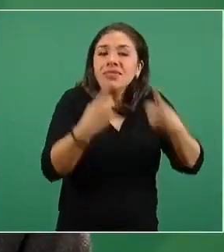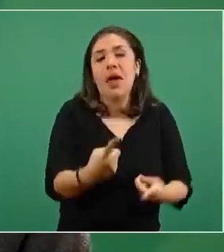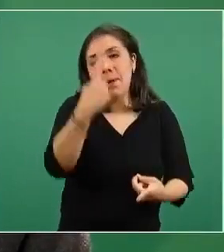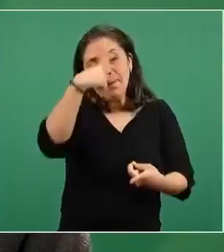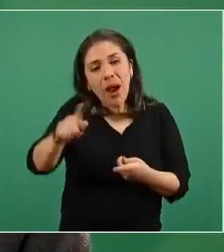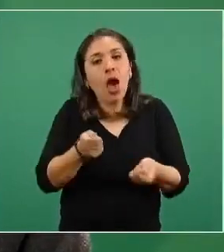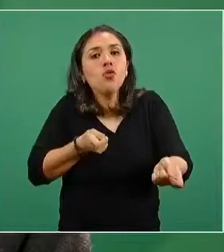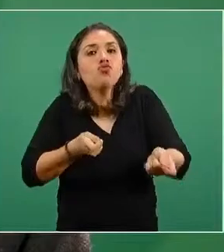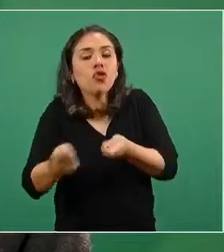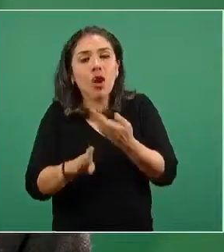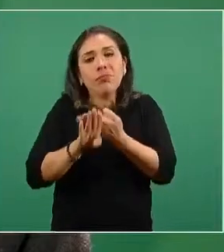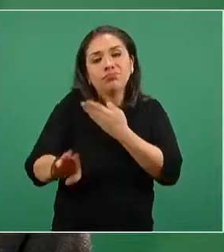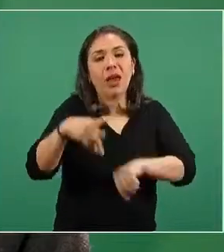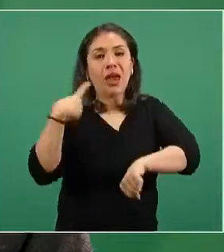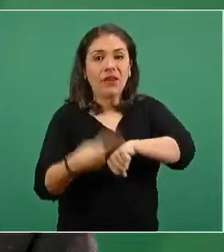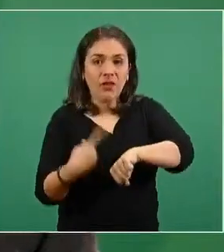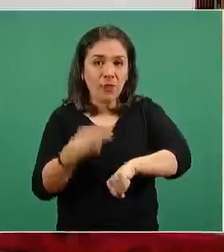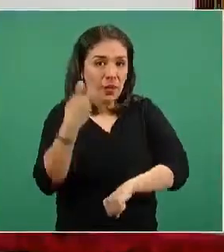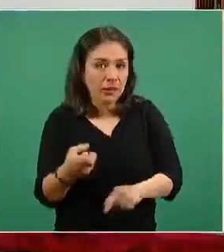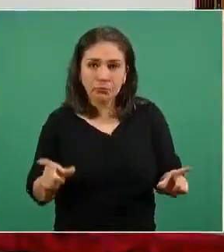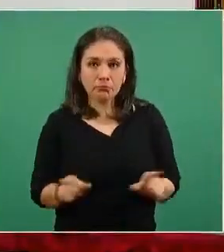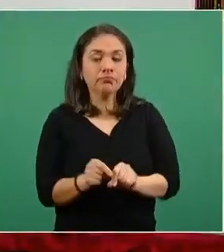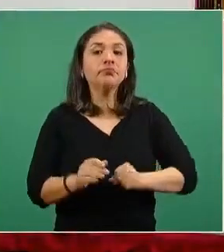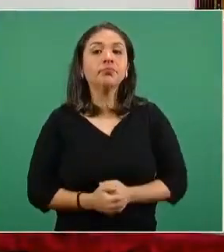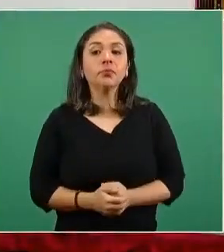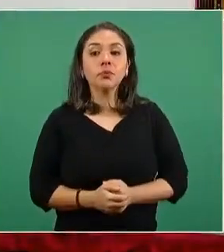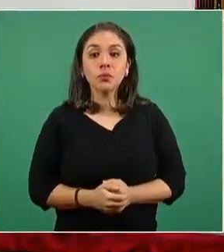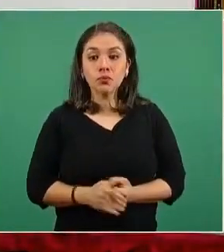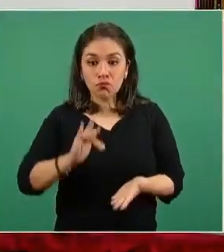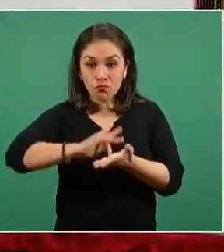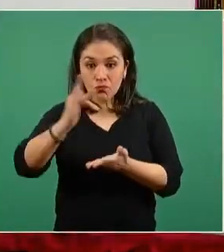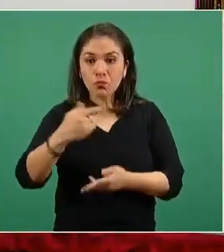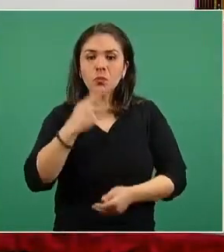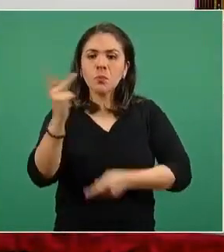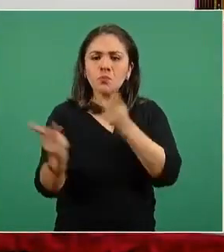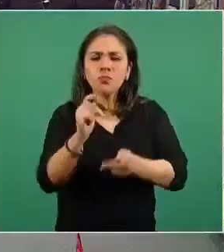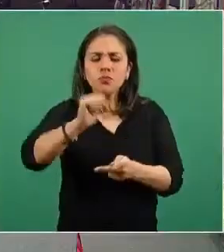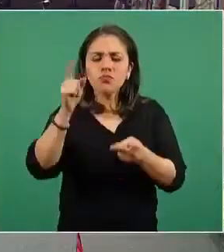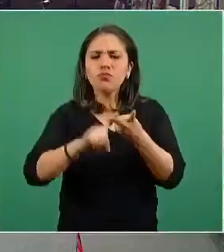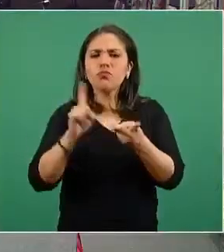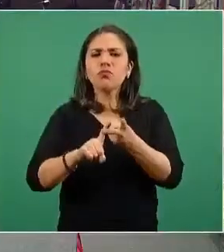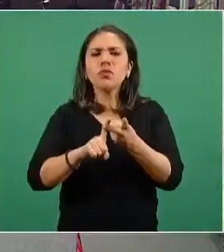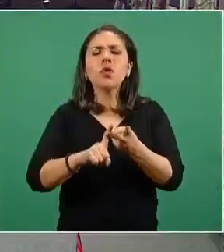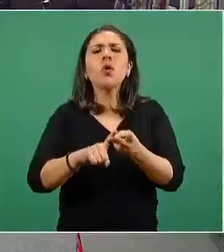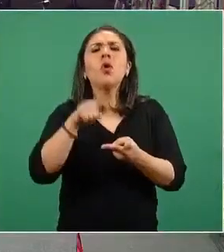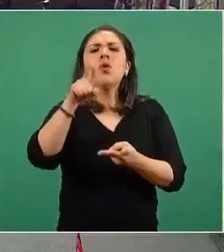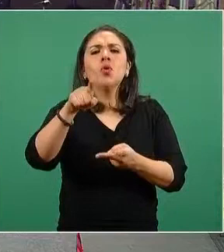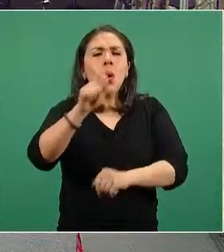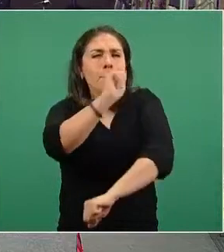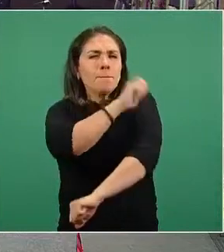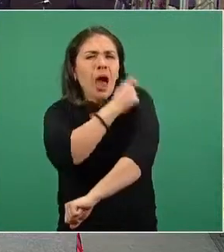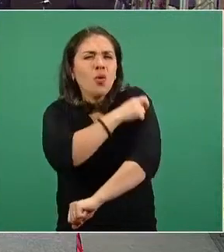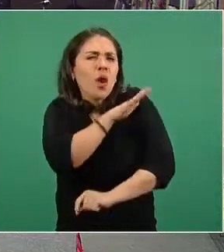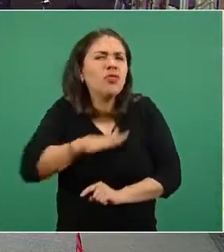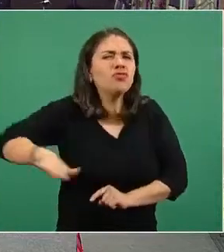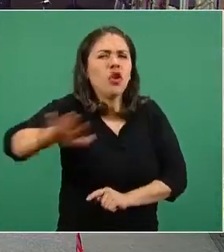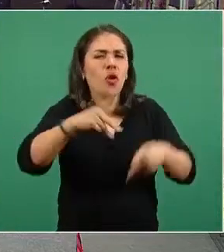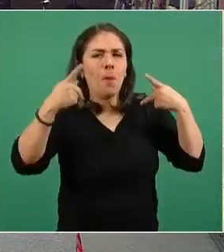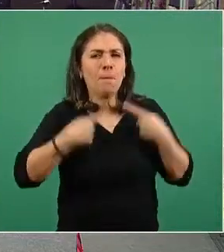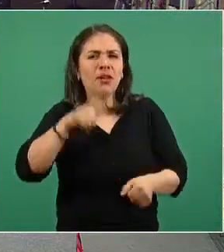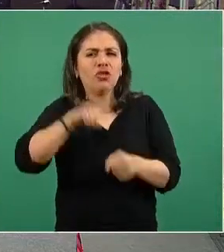el control de la epidemia. Gracias. También preguntarle, ¿cuándo van a terminar de vacunar al personal de salud, pero no solo de